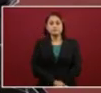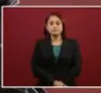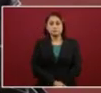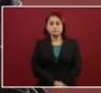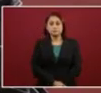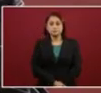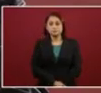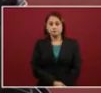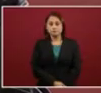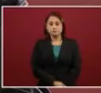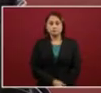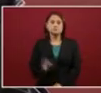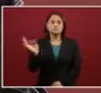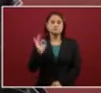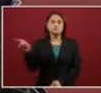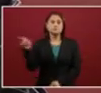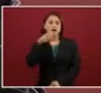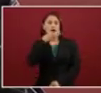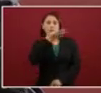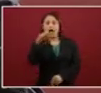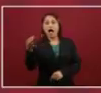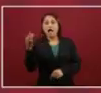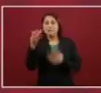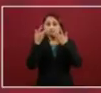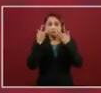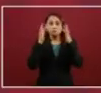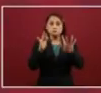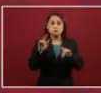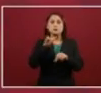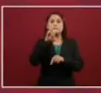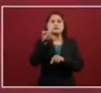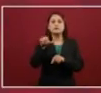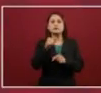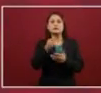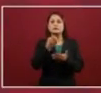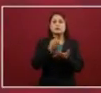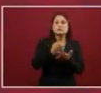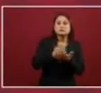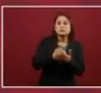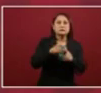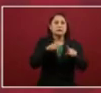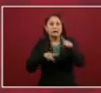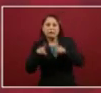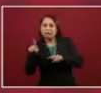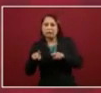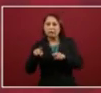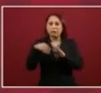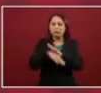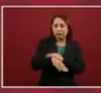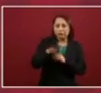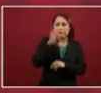un problema económico financiero no de ajustes los mercados lo mismo dije no no